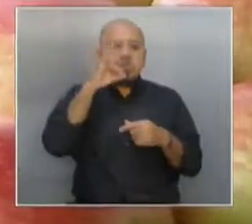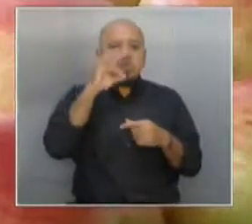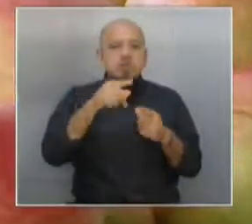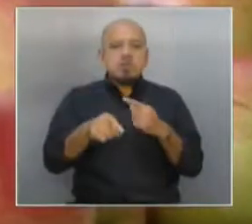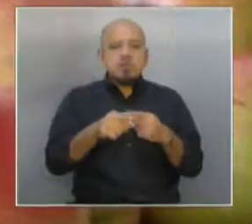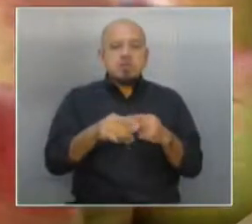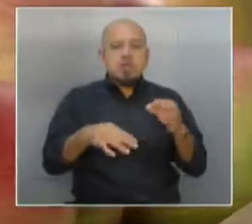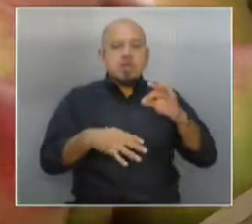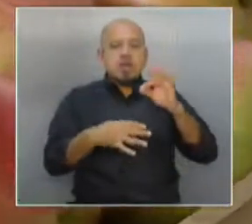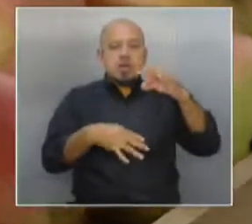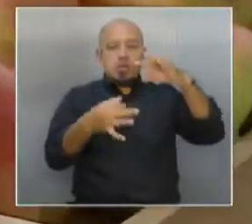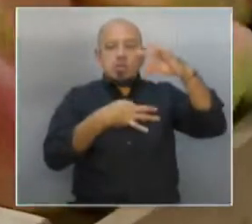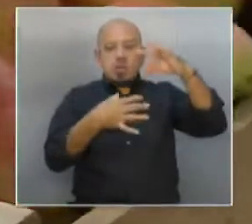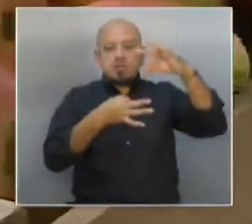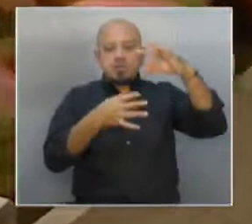la uva.